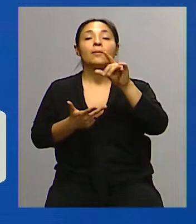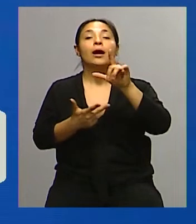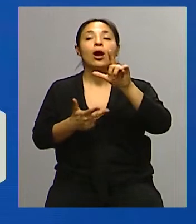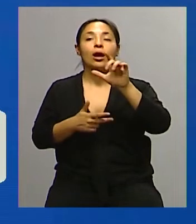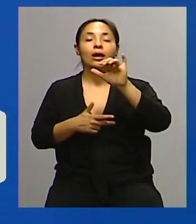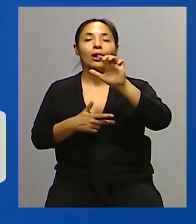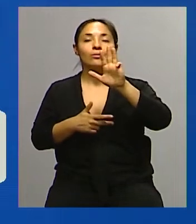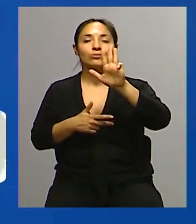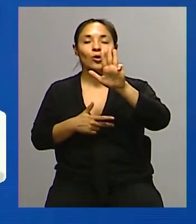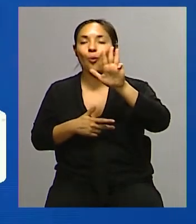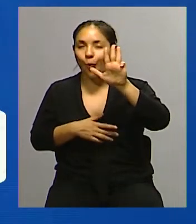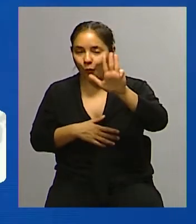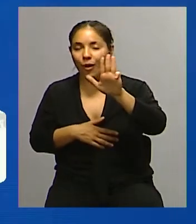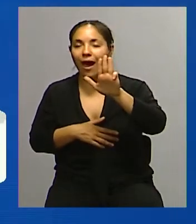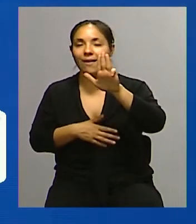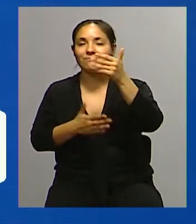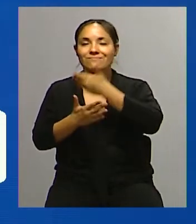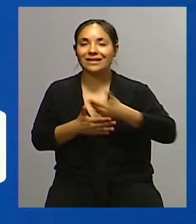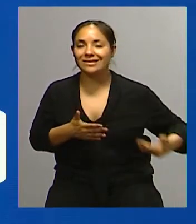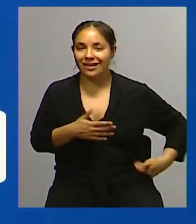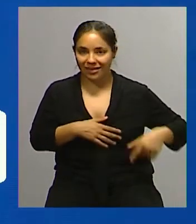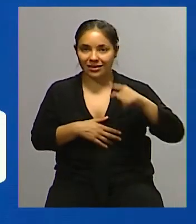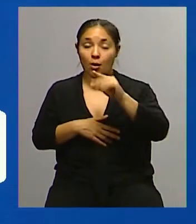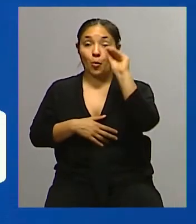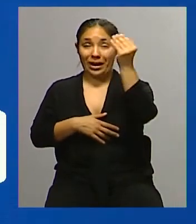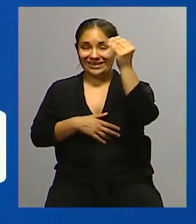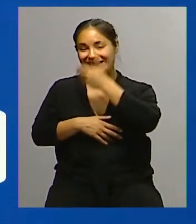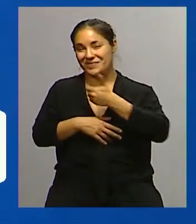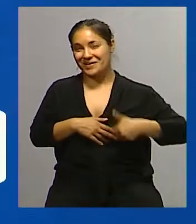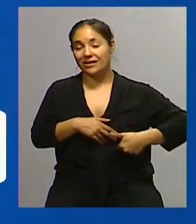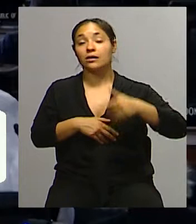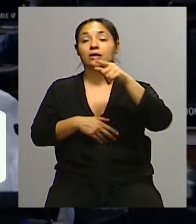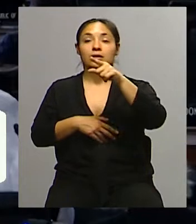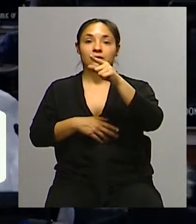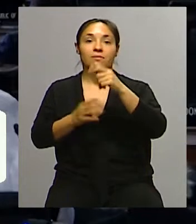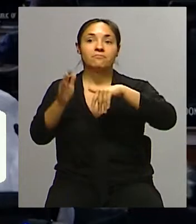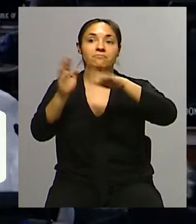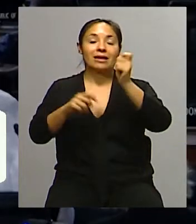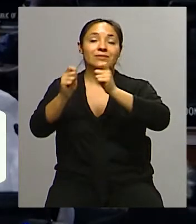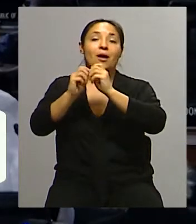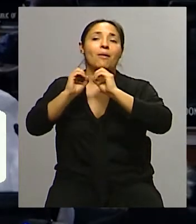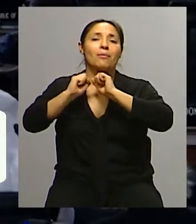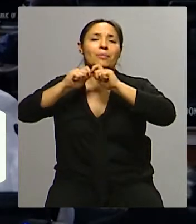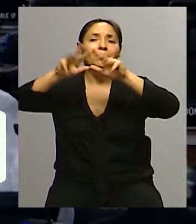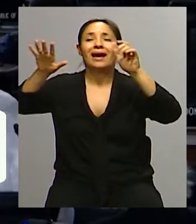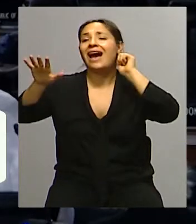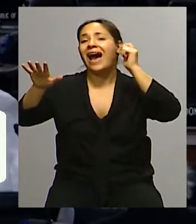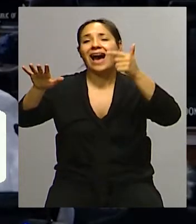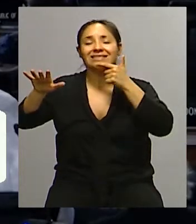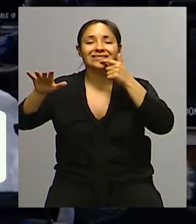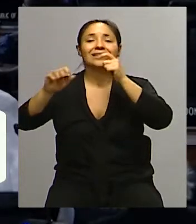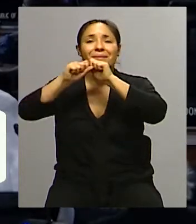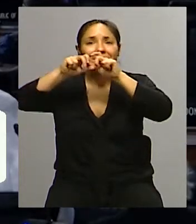Brasil. Recordemos que Brasil es el séptimo país más emisor de gases de efecto invernadero, el principal en